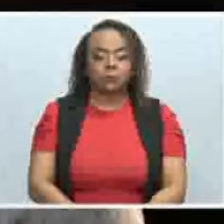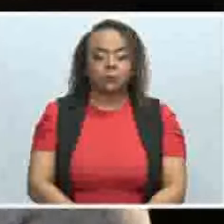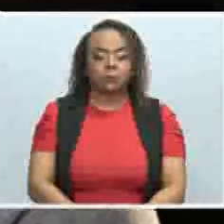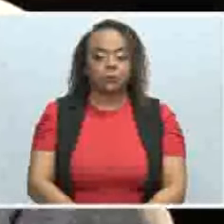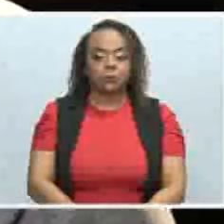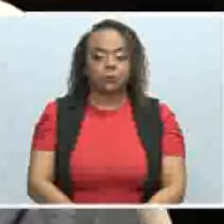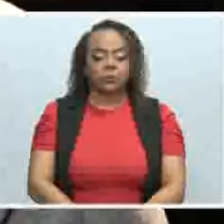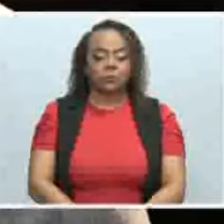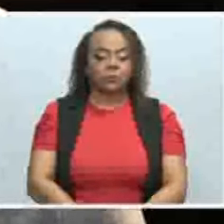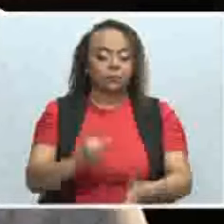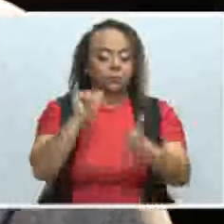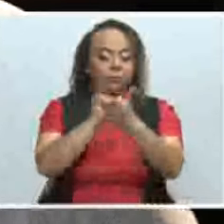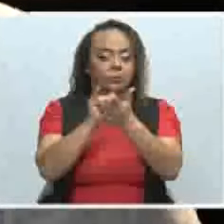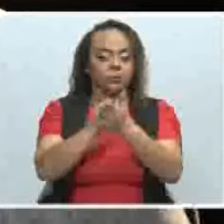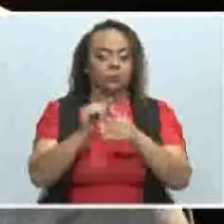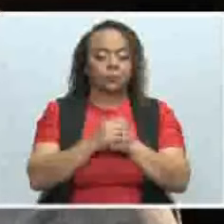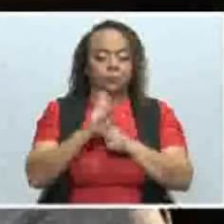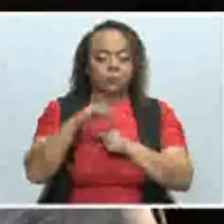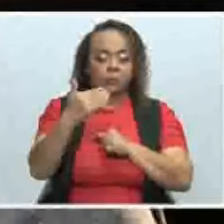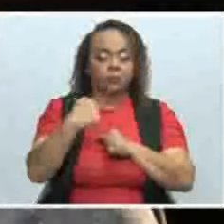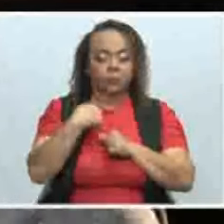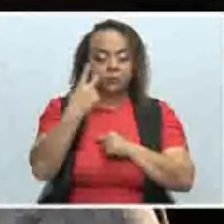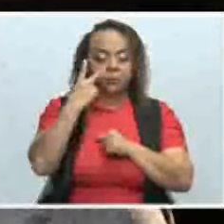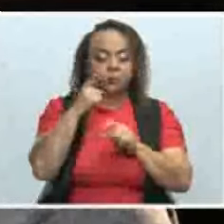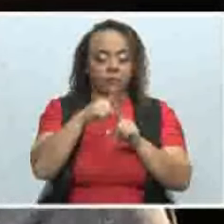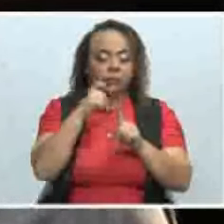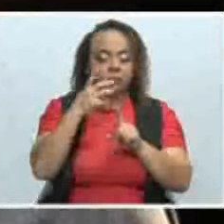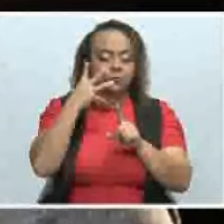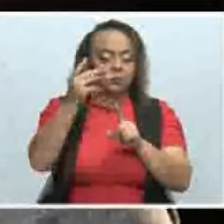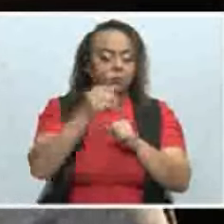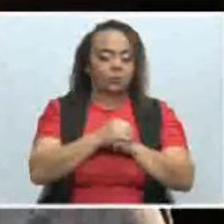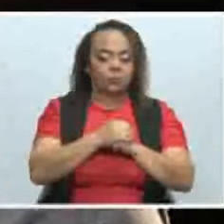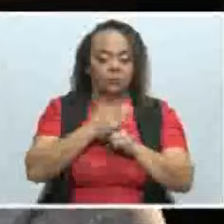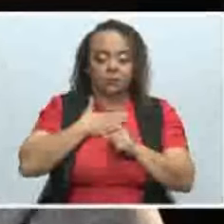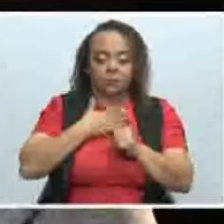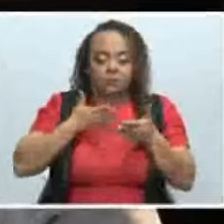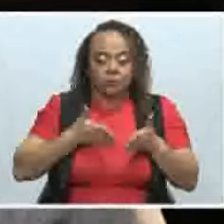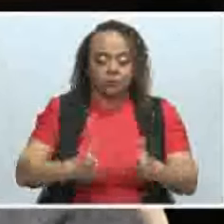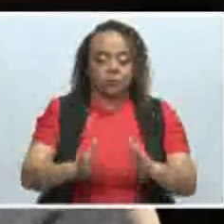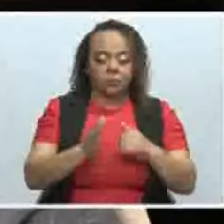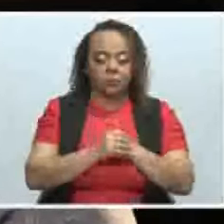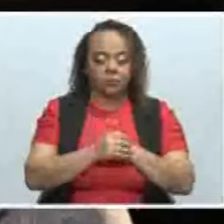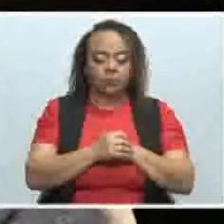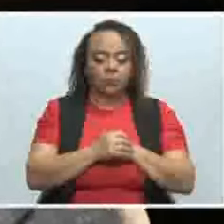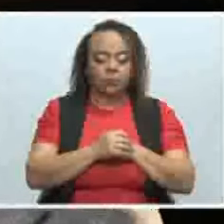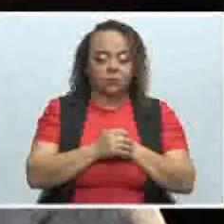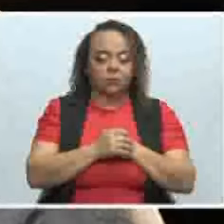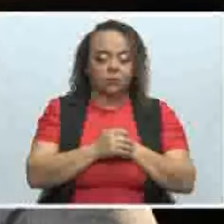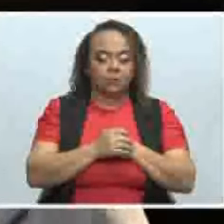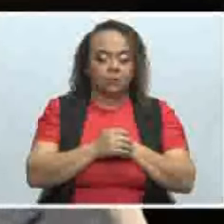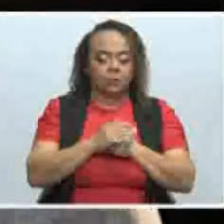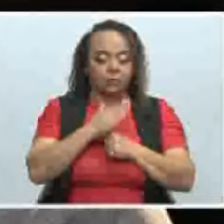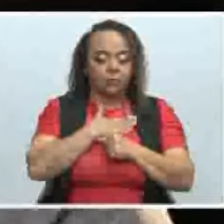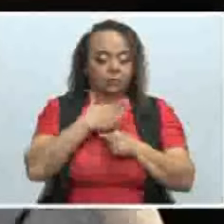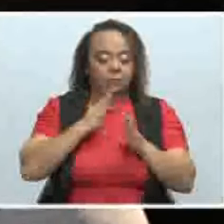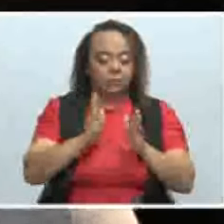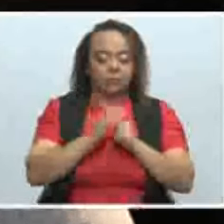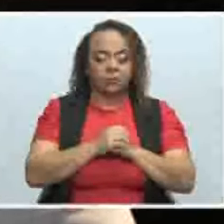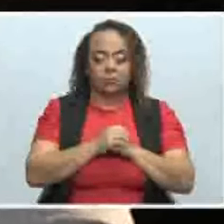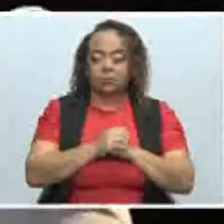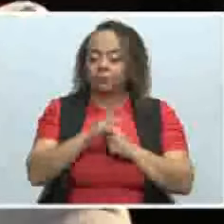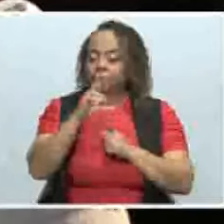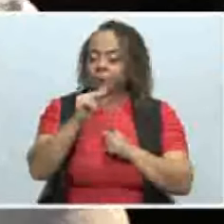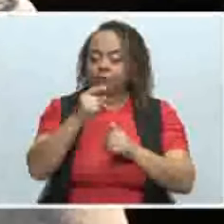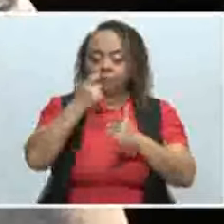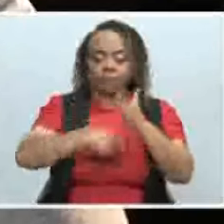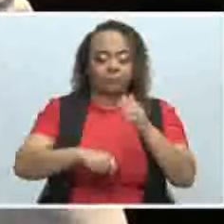Eso, cuando yo lo vi de afuera, yo dije, o sea, no va a ser